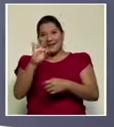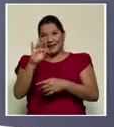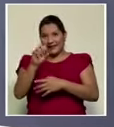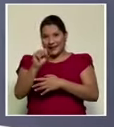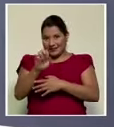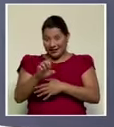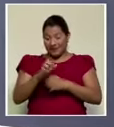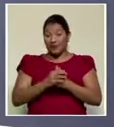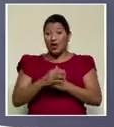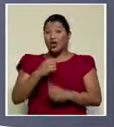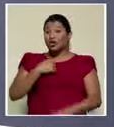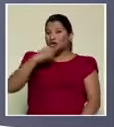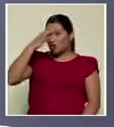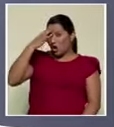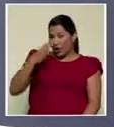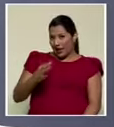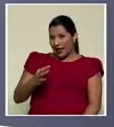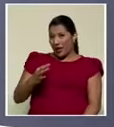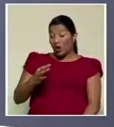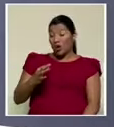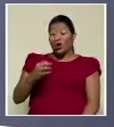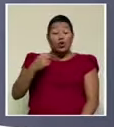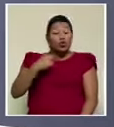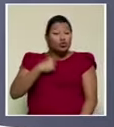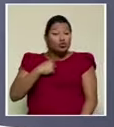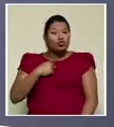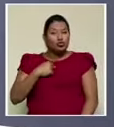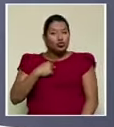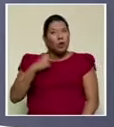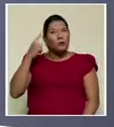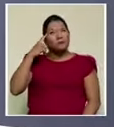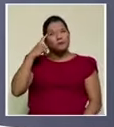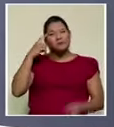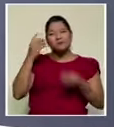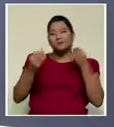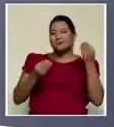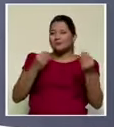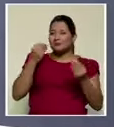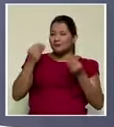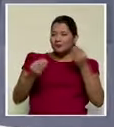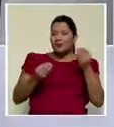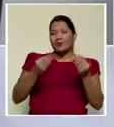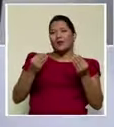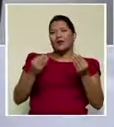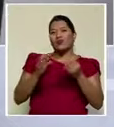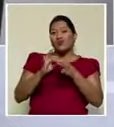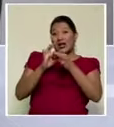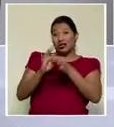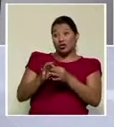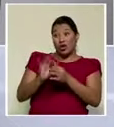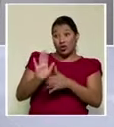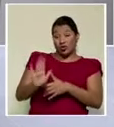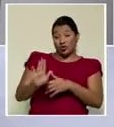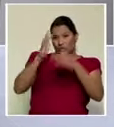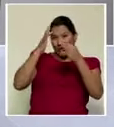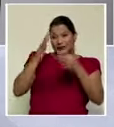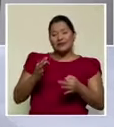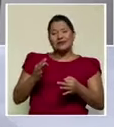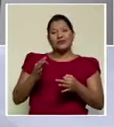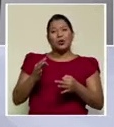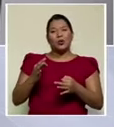creo que una de las lecciones, al menos la que yo he venido masticando a propósito de esta decisión de don Antonio,